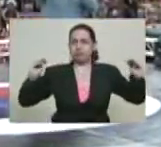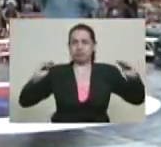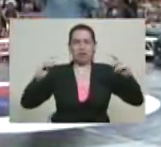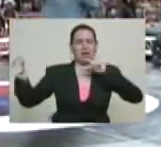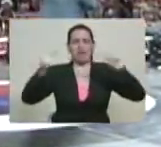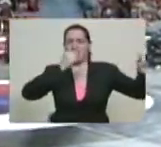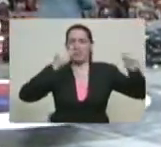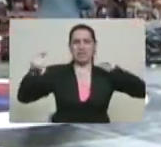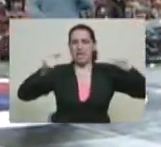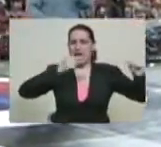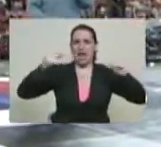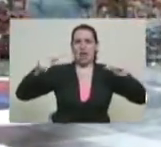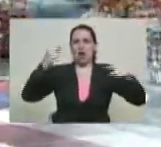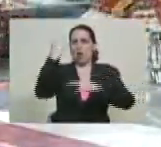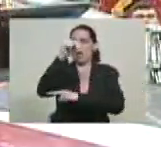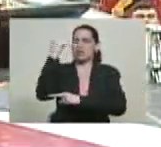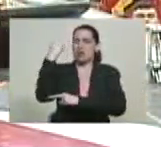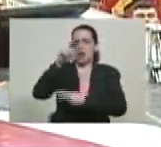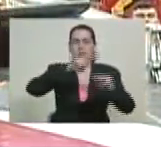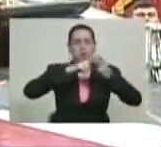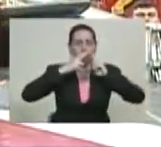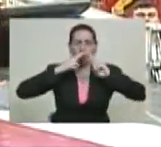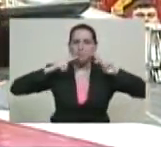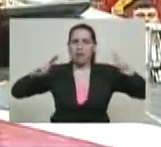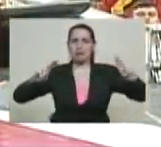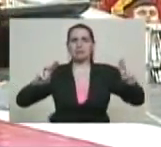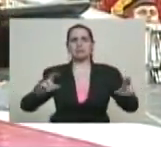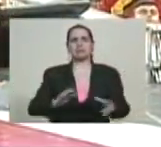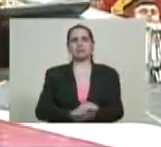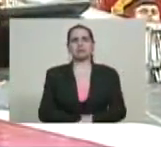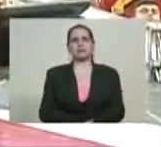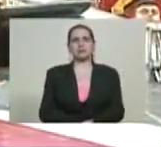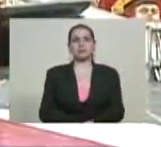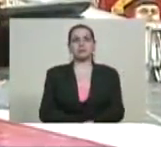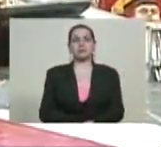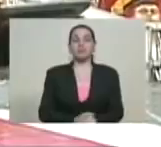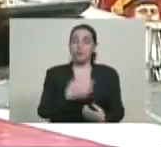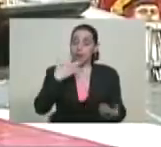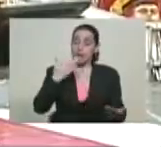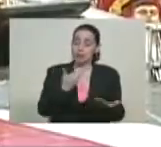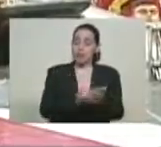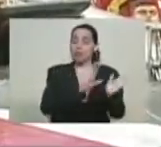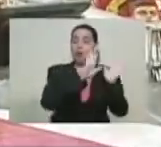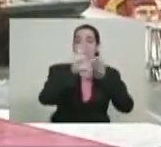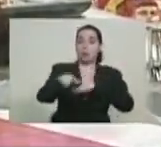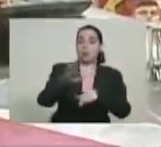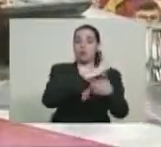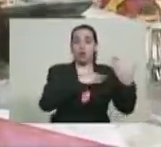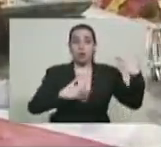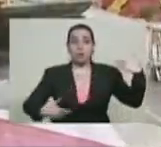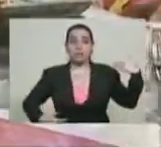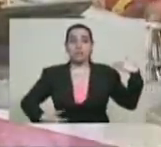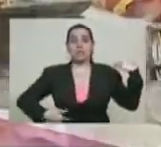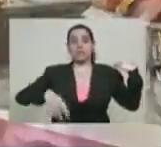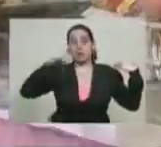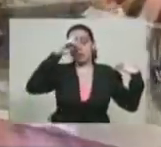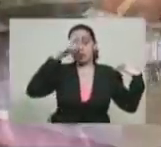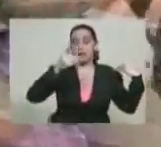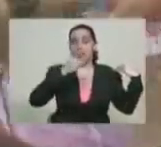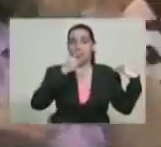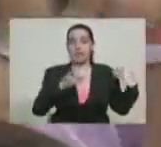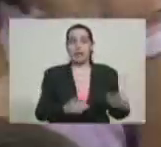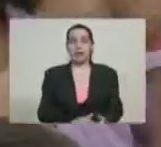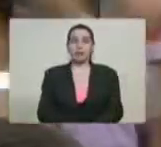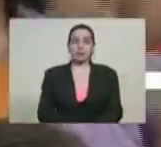diálogo nacional por la paz. Le he pedido apoyo al presidente Danilo Medina en República